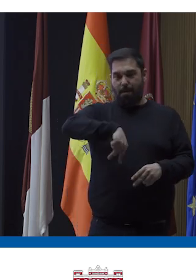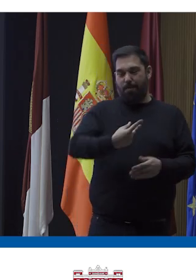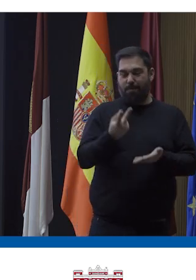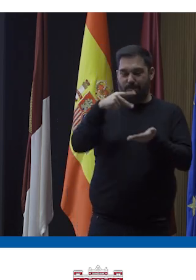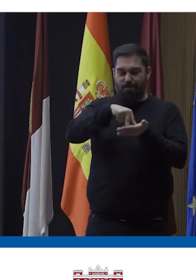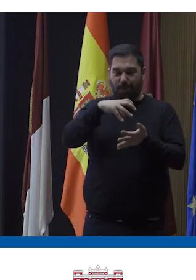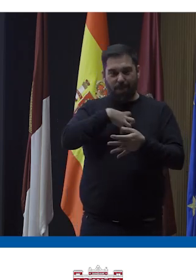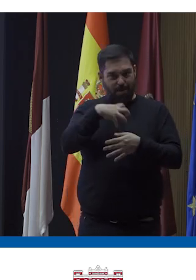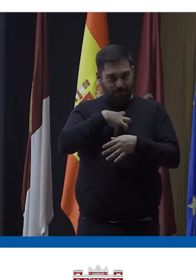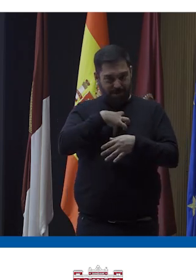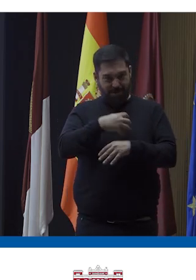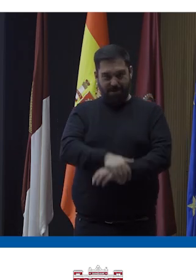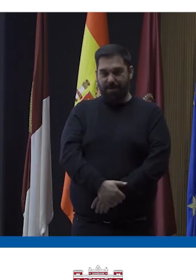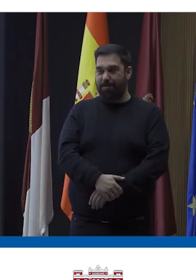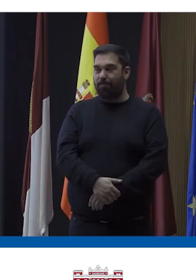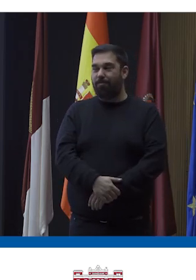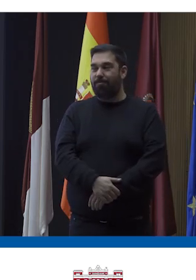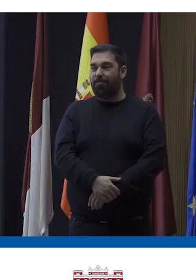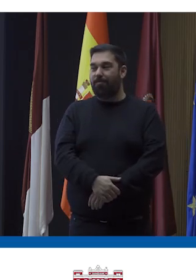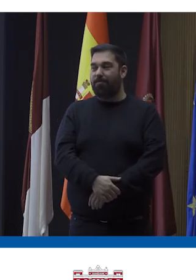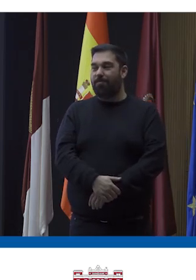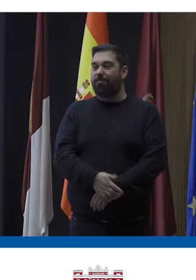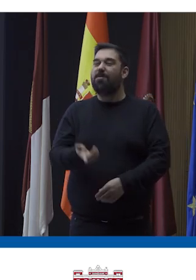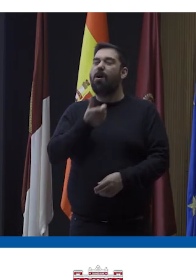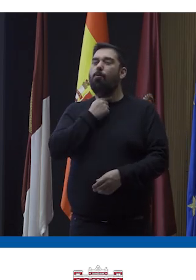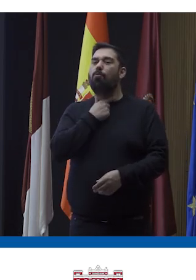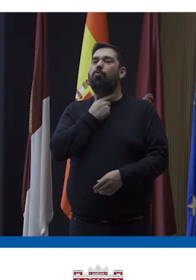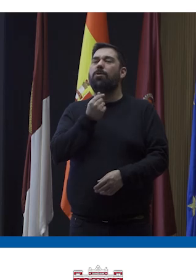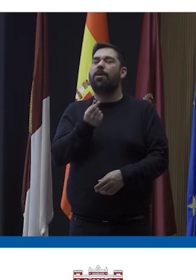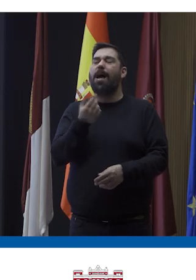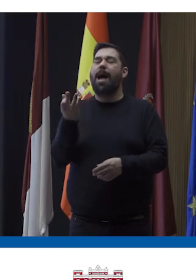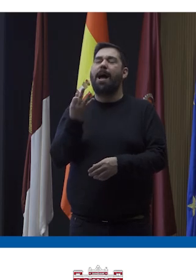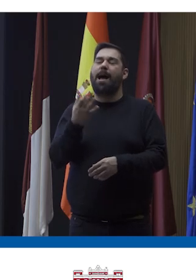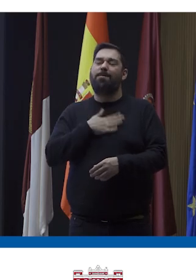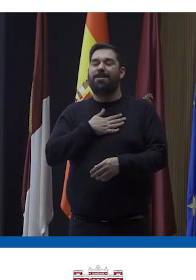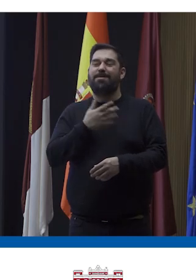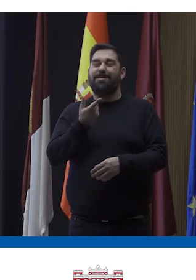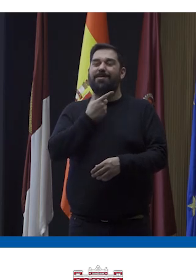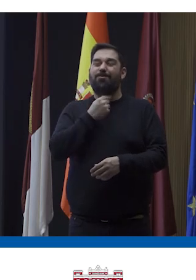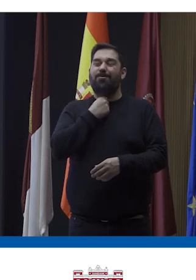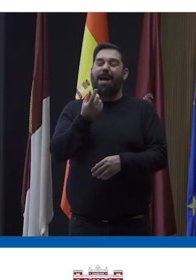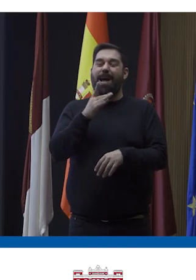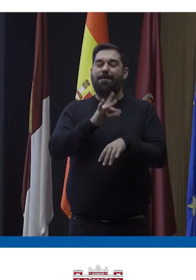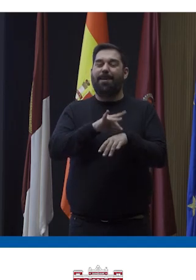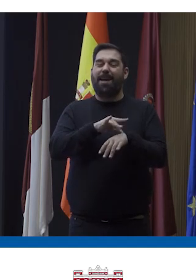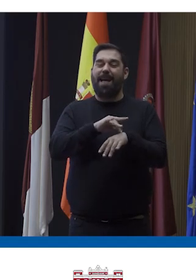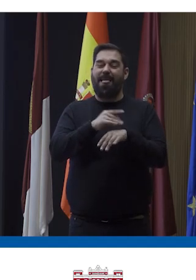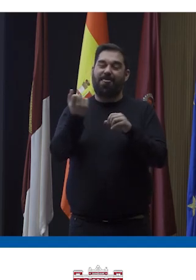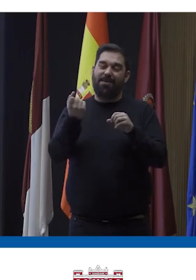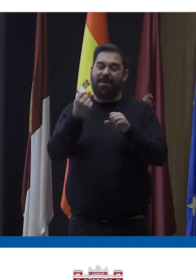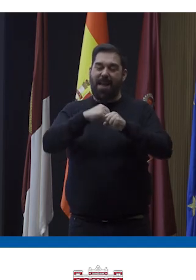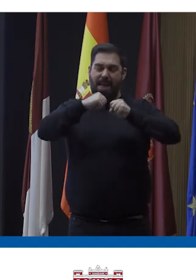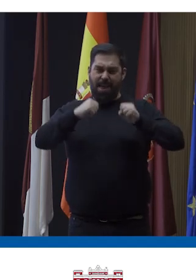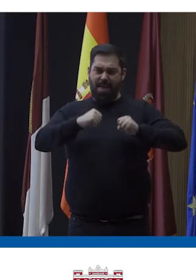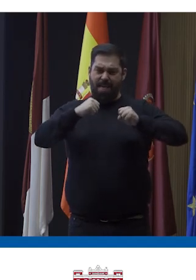Pues a mí me gusta mucho esto de la medicina y de la longevidad y de